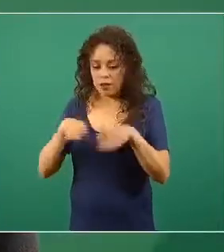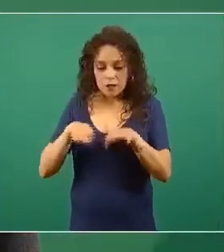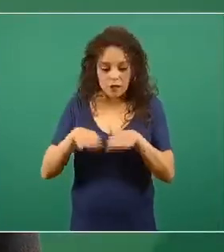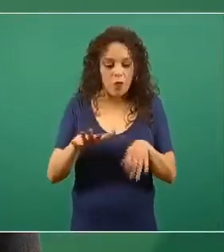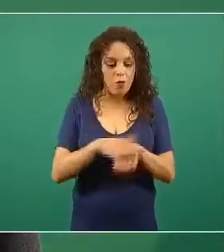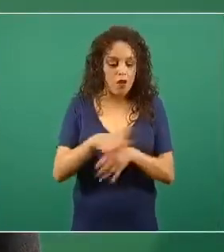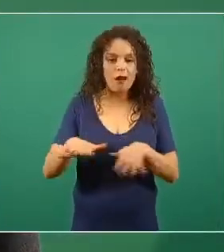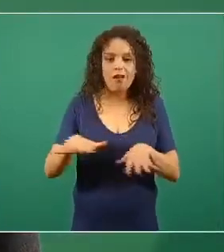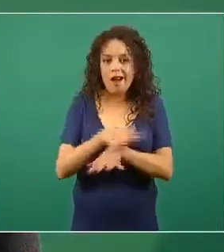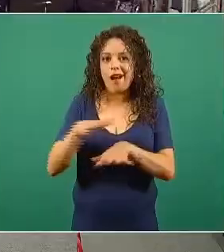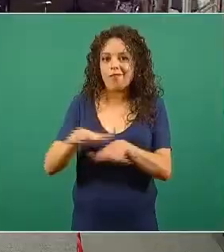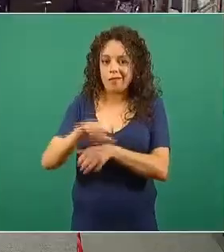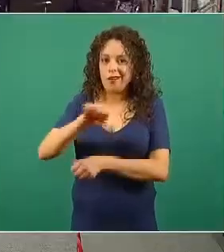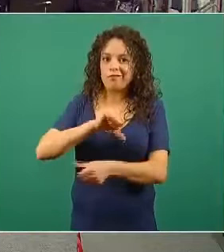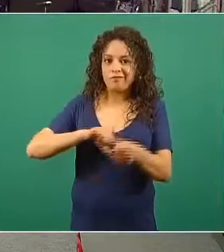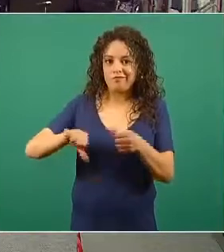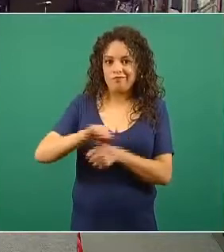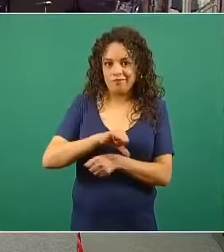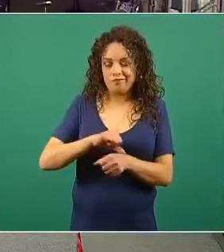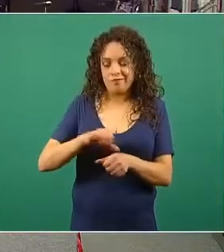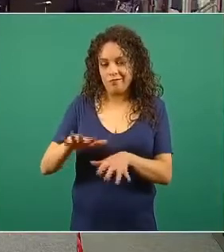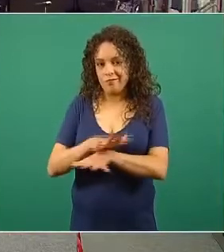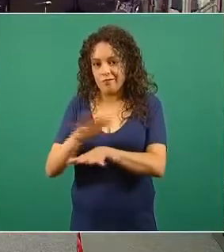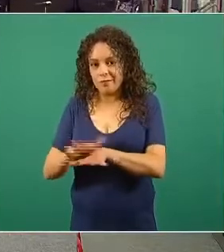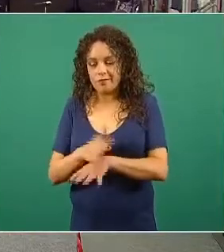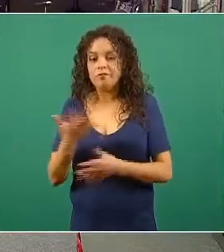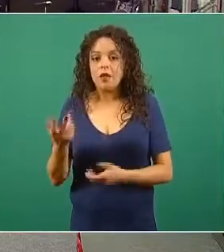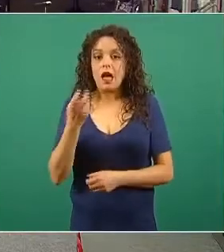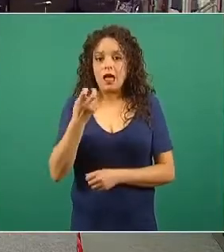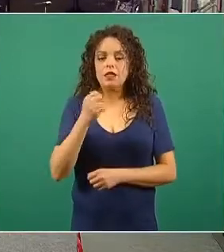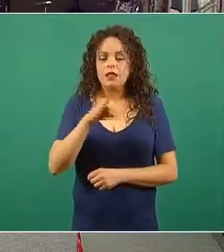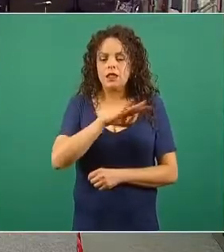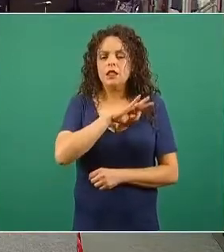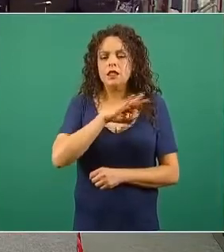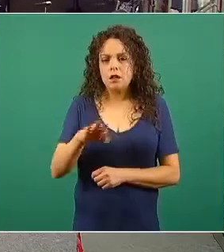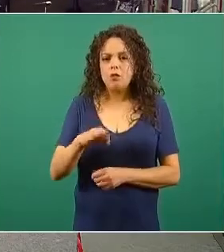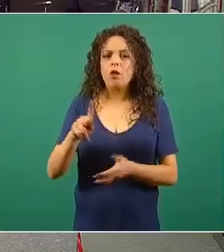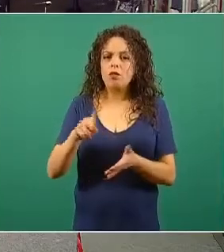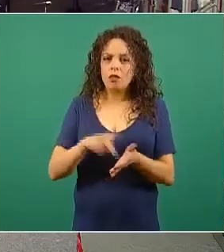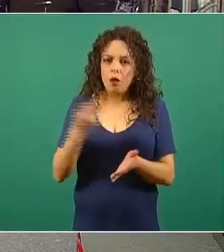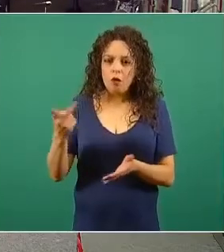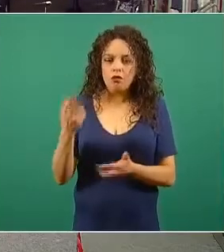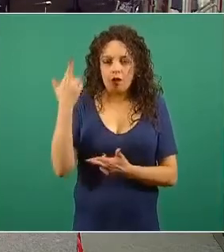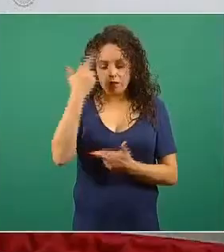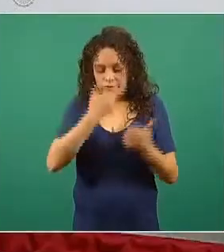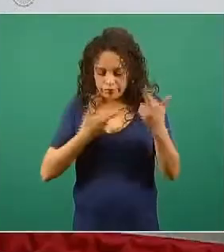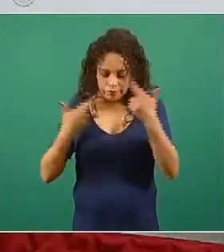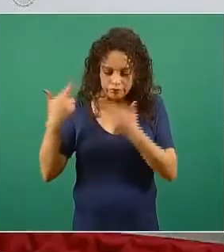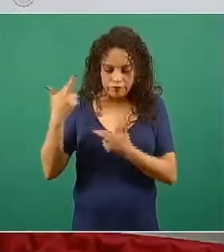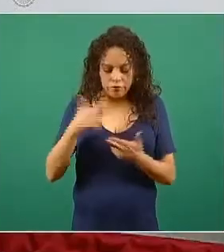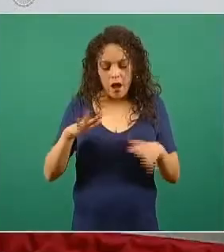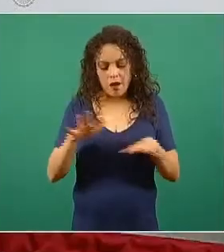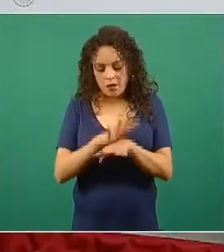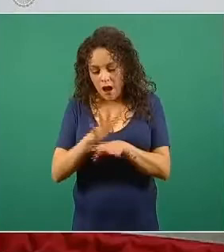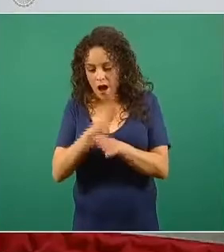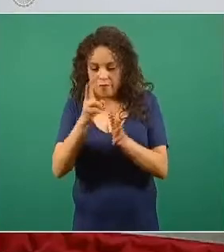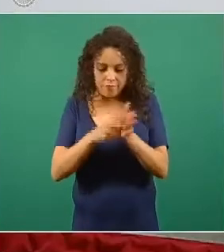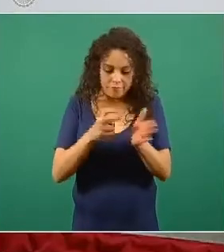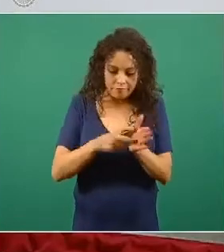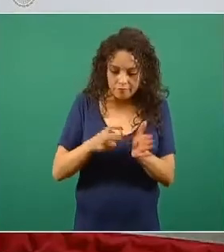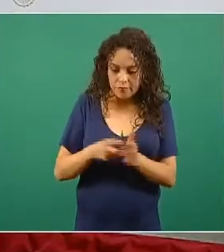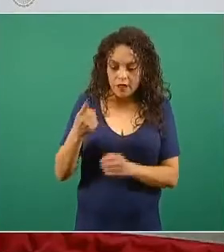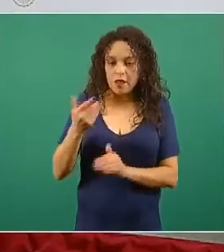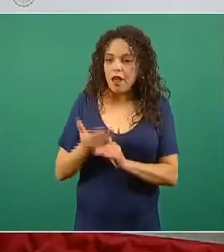personas, pues bueno, hay la posibilidad siempre de hacer un replanteamiento, ¿no? Evaluar a lo mejor lo que